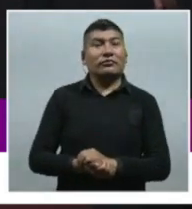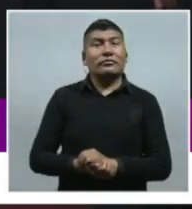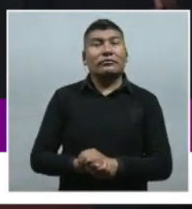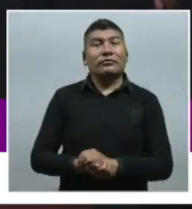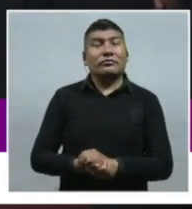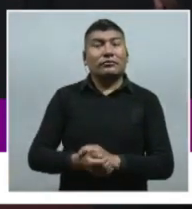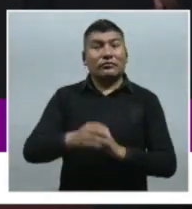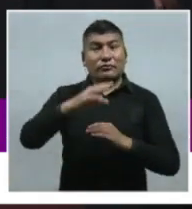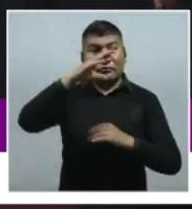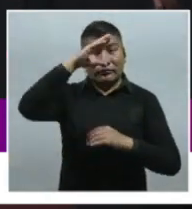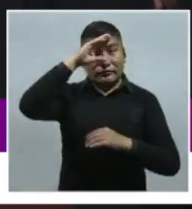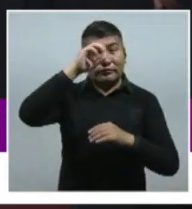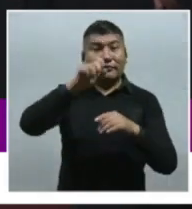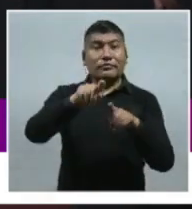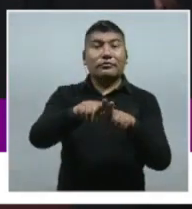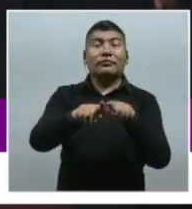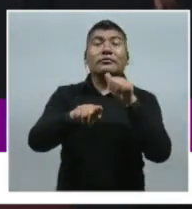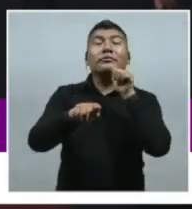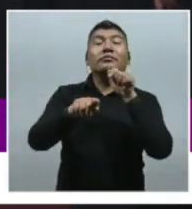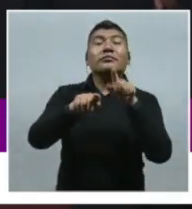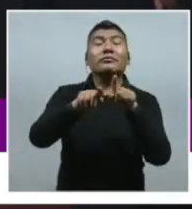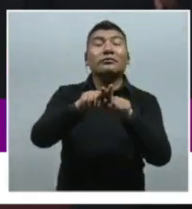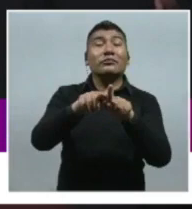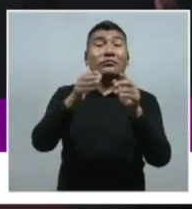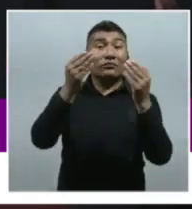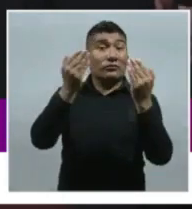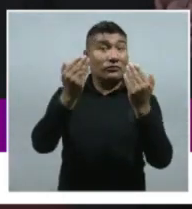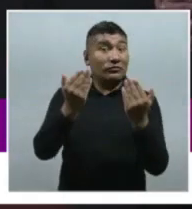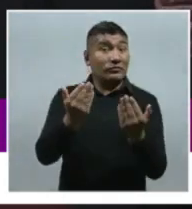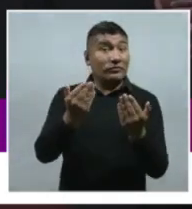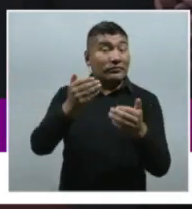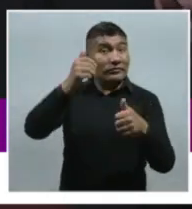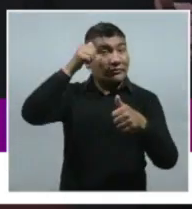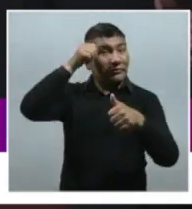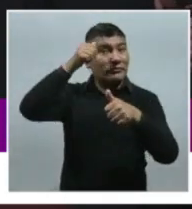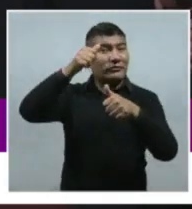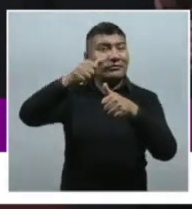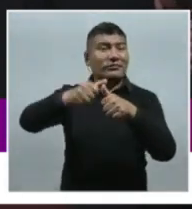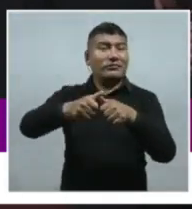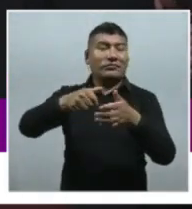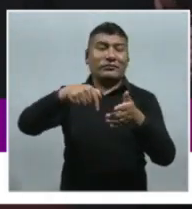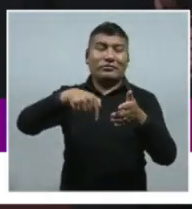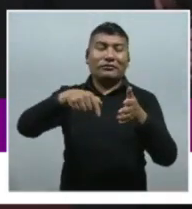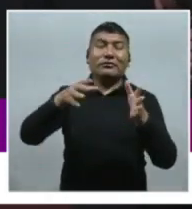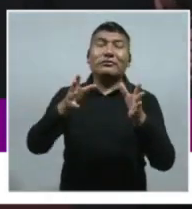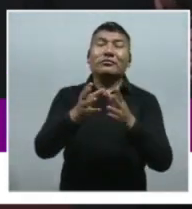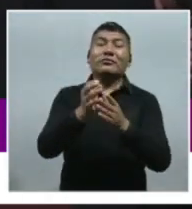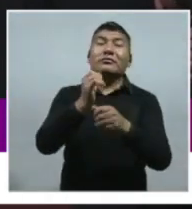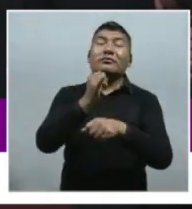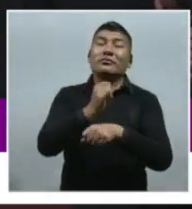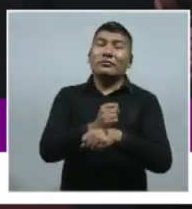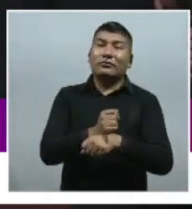hermanos Hoy al celebrar esta eucaristía